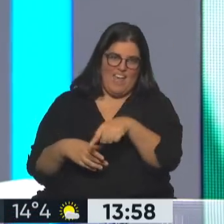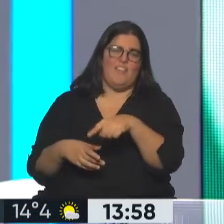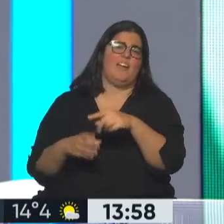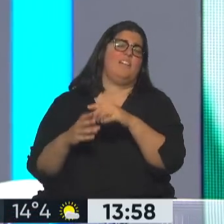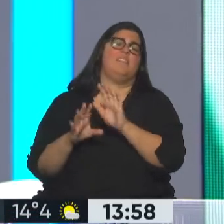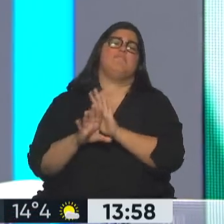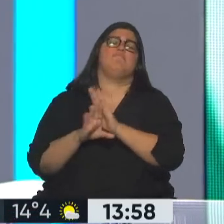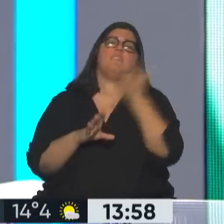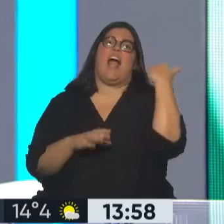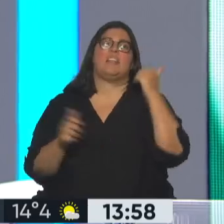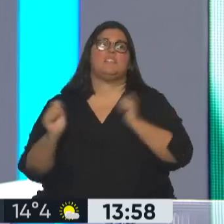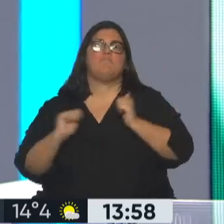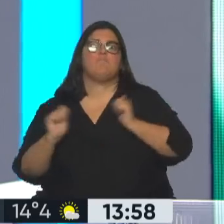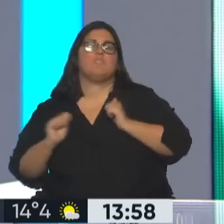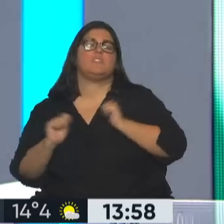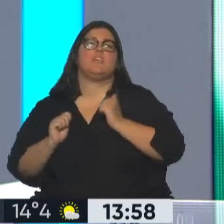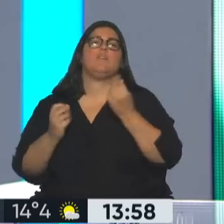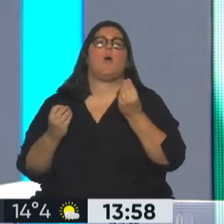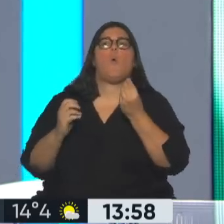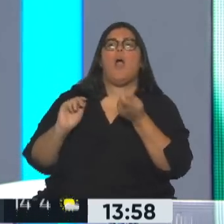como cierta expectativa de una